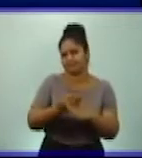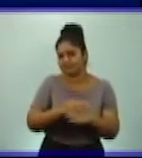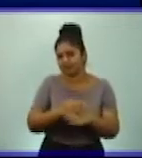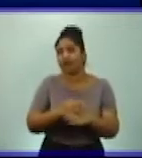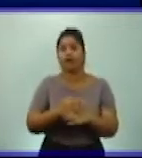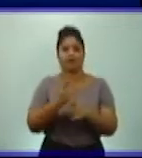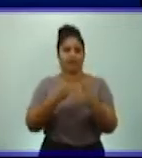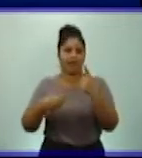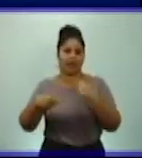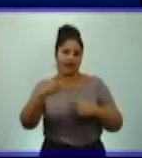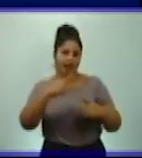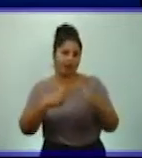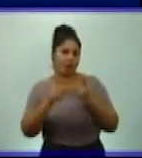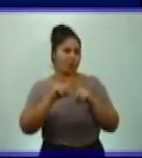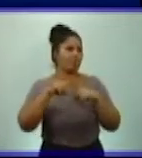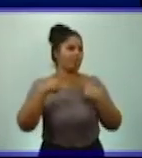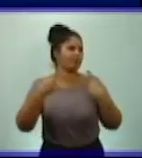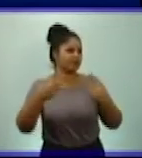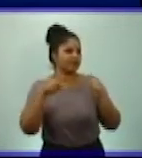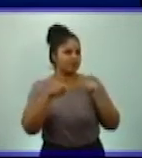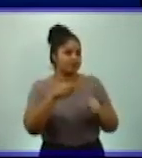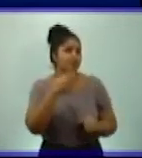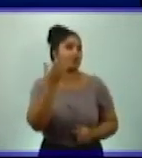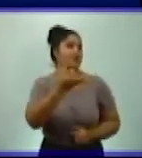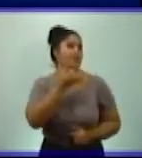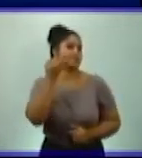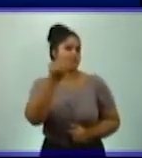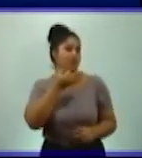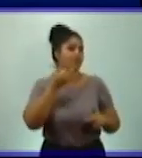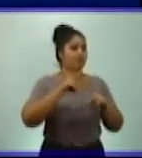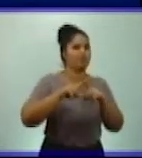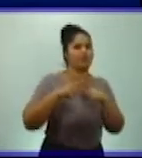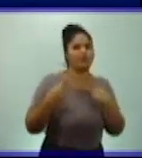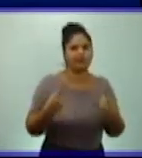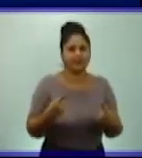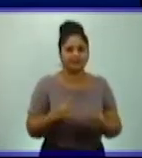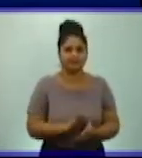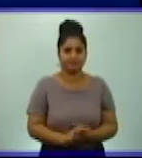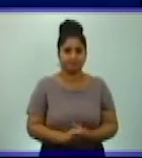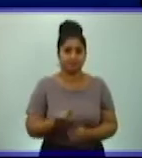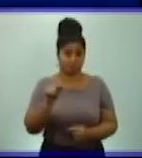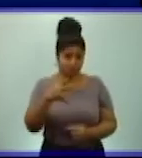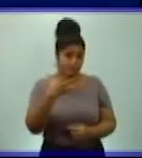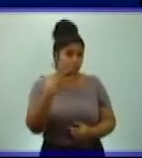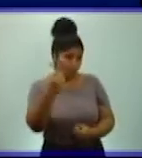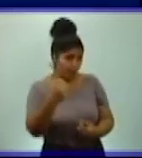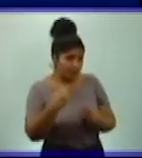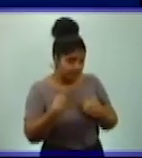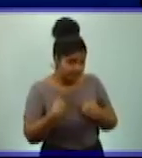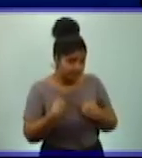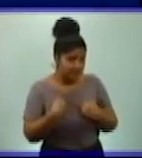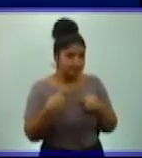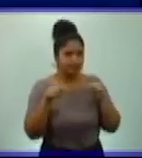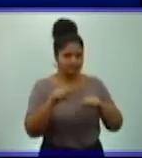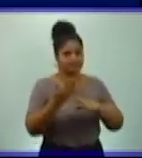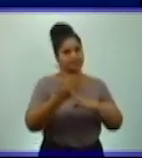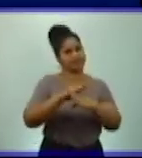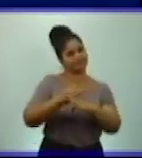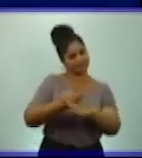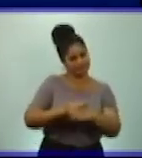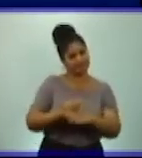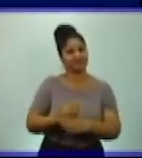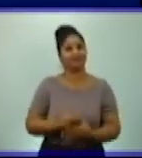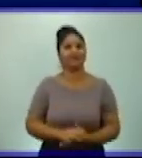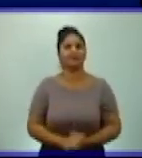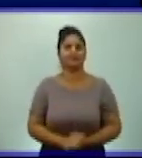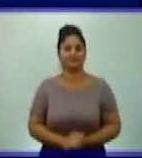también forma parte de la comprensión, porque los signos no están por gusto, tienen una intención comunicativa.